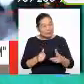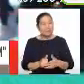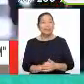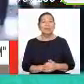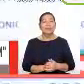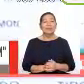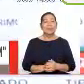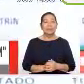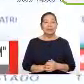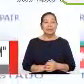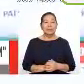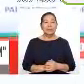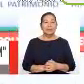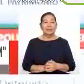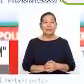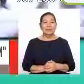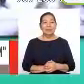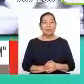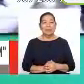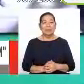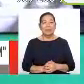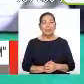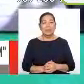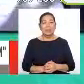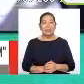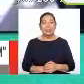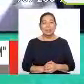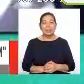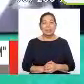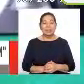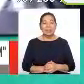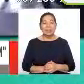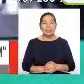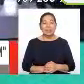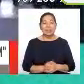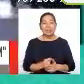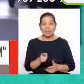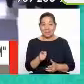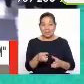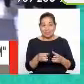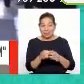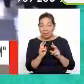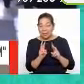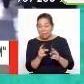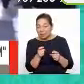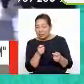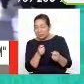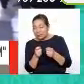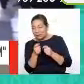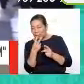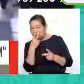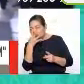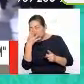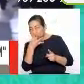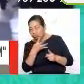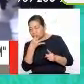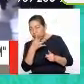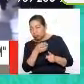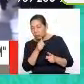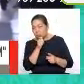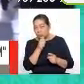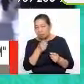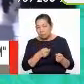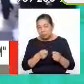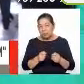pasar, por favor. Retrocede uno. Esto todavía lo estamos manejando de manera reservada porque